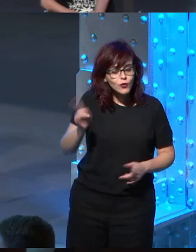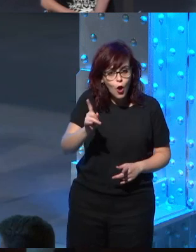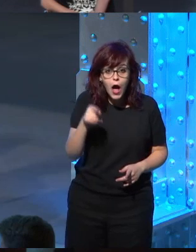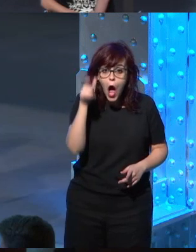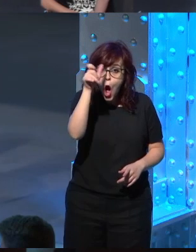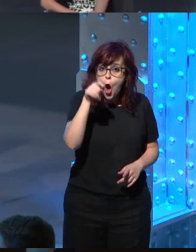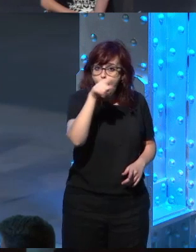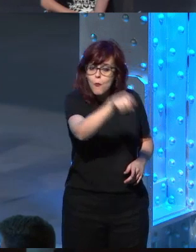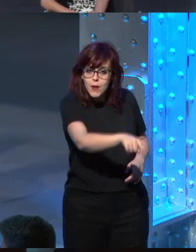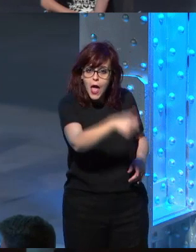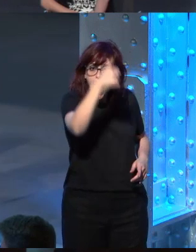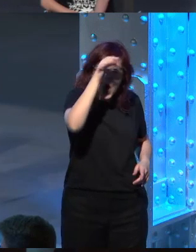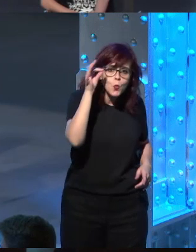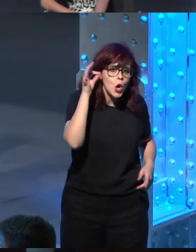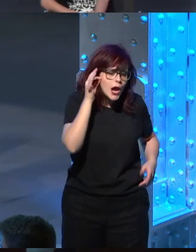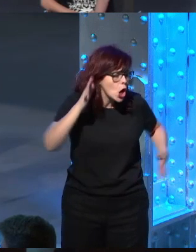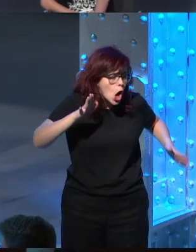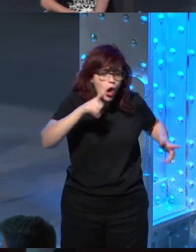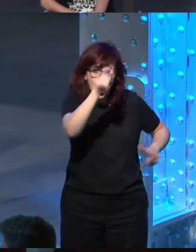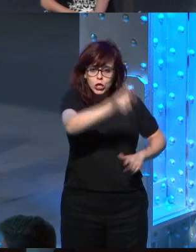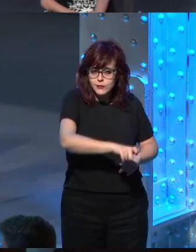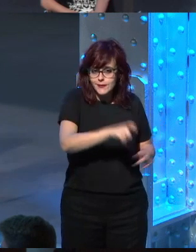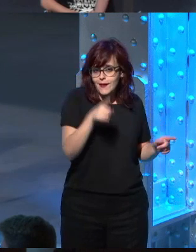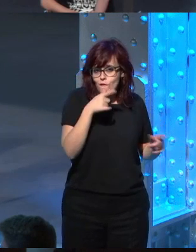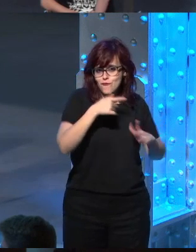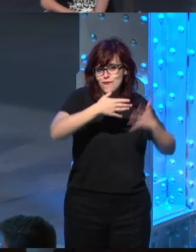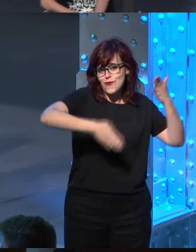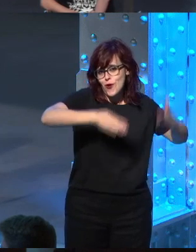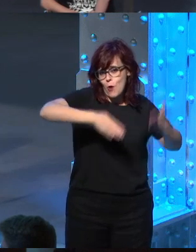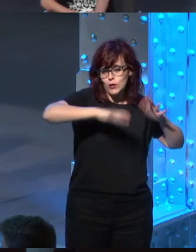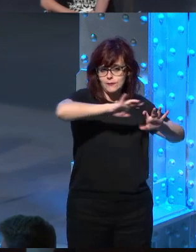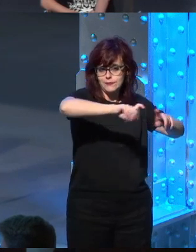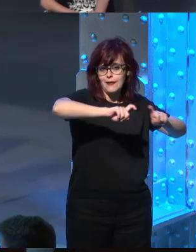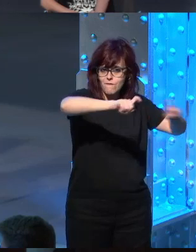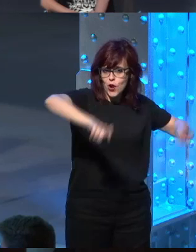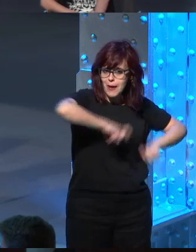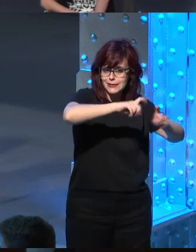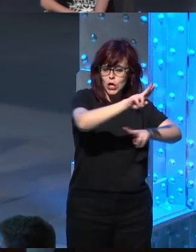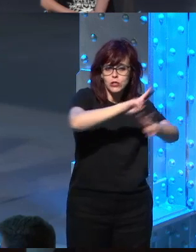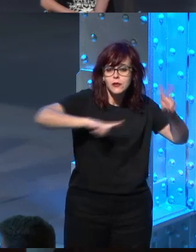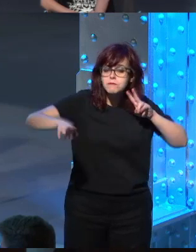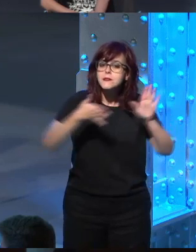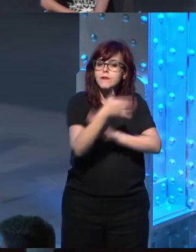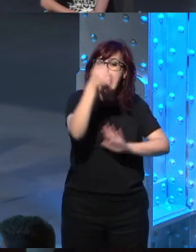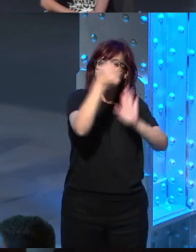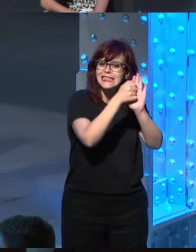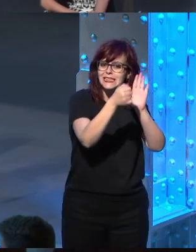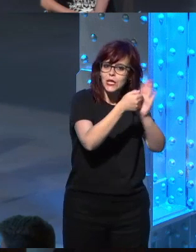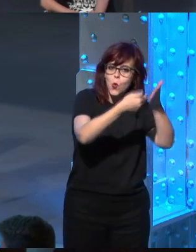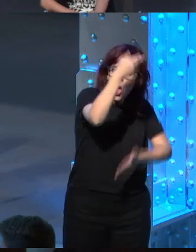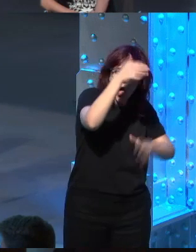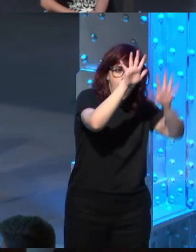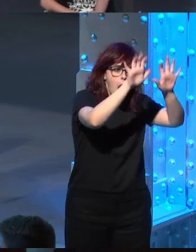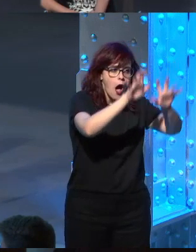este hombre o esta mujer o este bot o lo que sea, está ahí, se ha leído tu artículo, ha visto